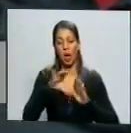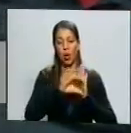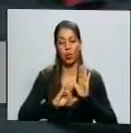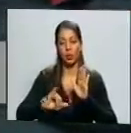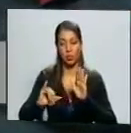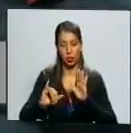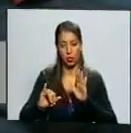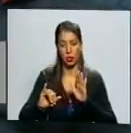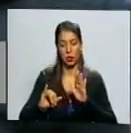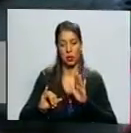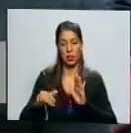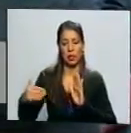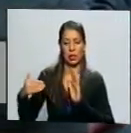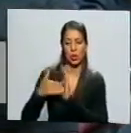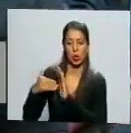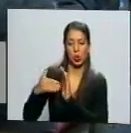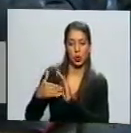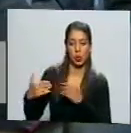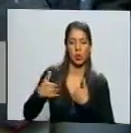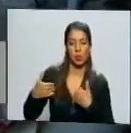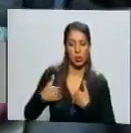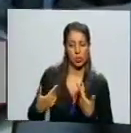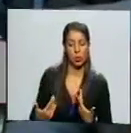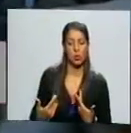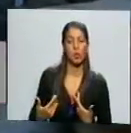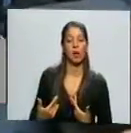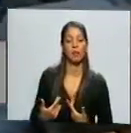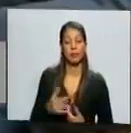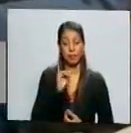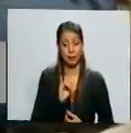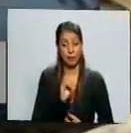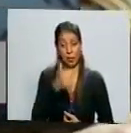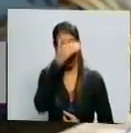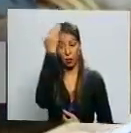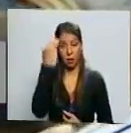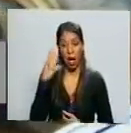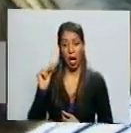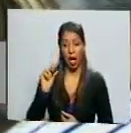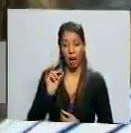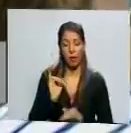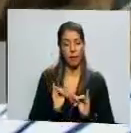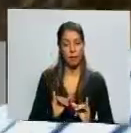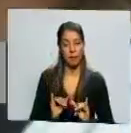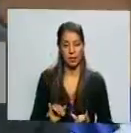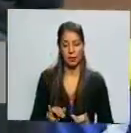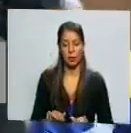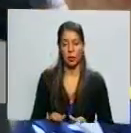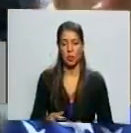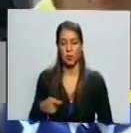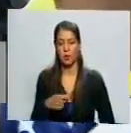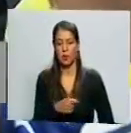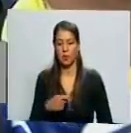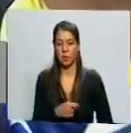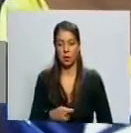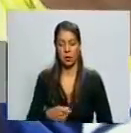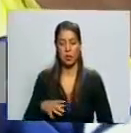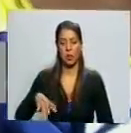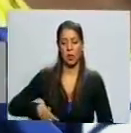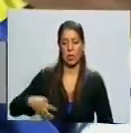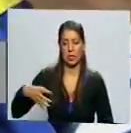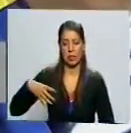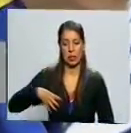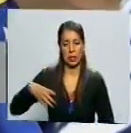viene siendo víctima de eso que nos mencionaba el ministro Ricardo Menéndez, de ese intento de los poderes